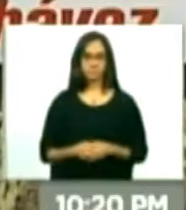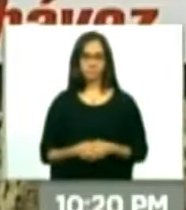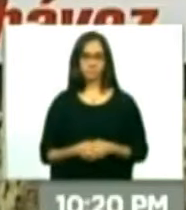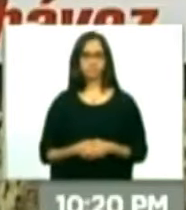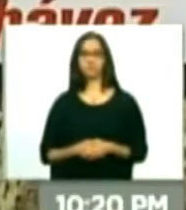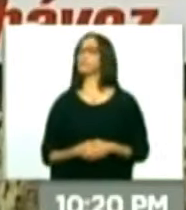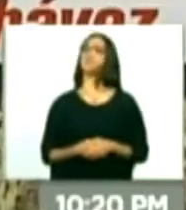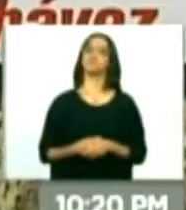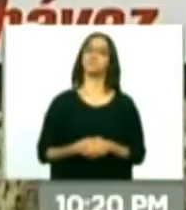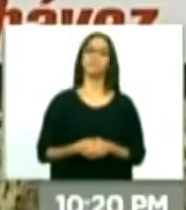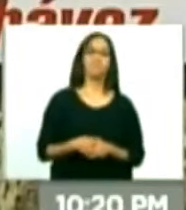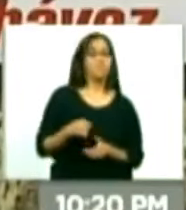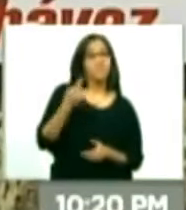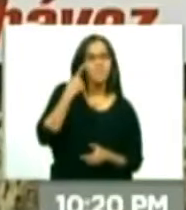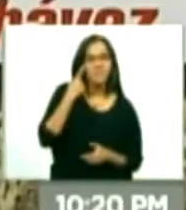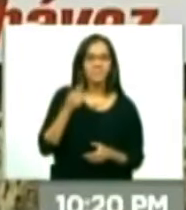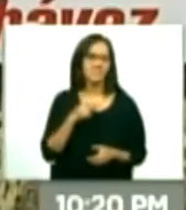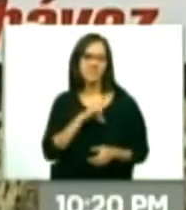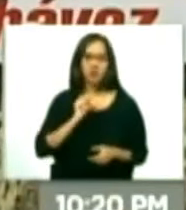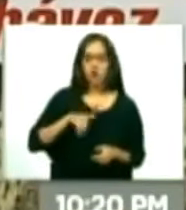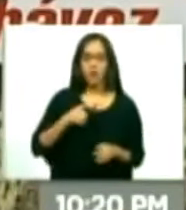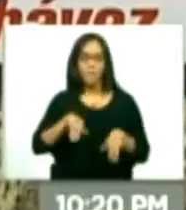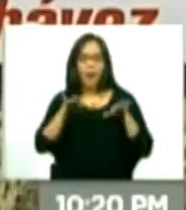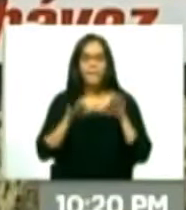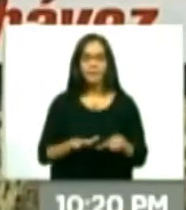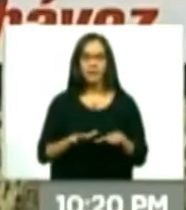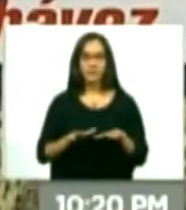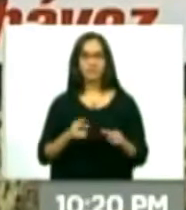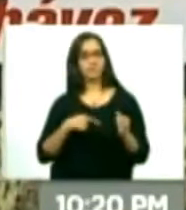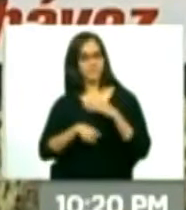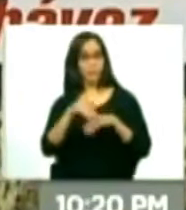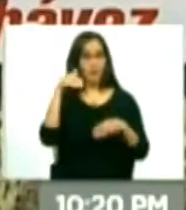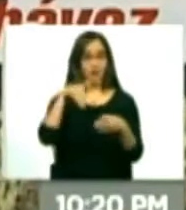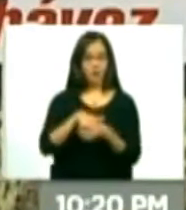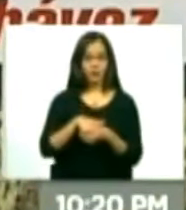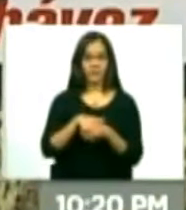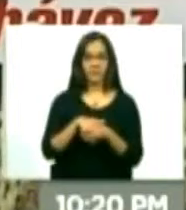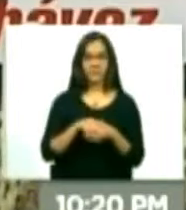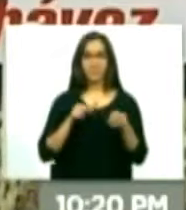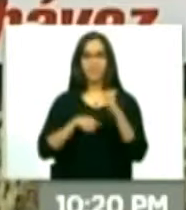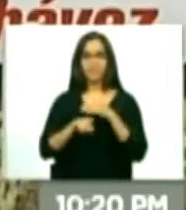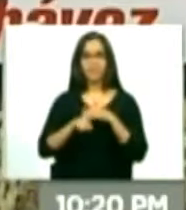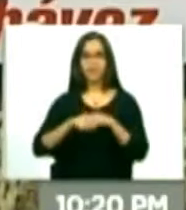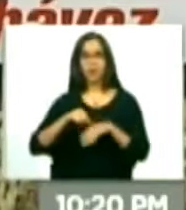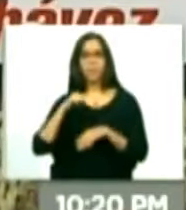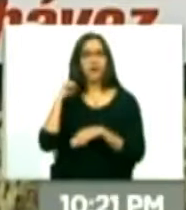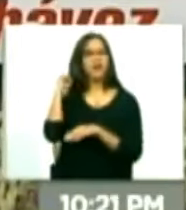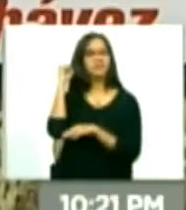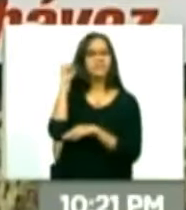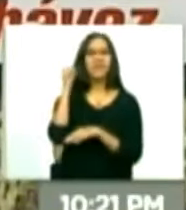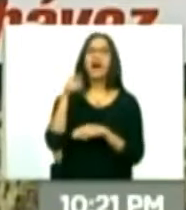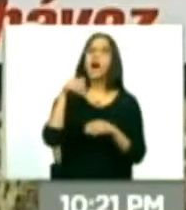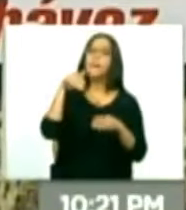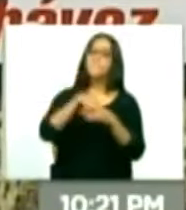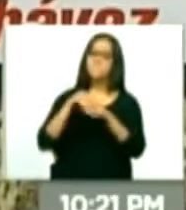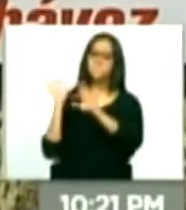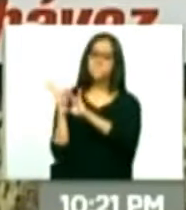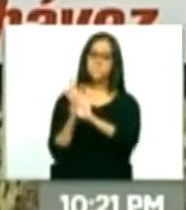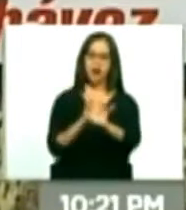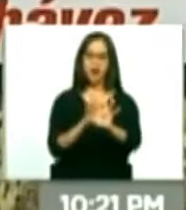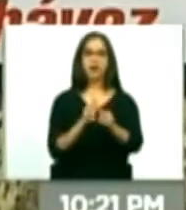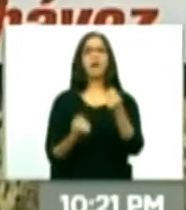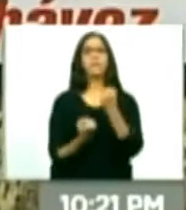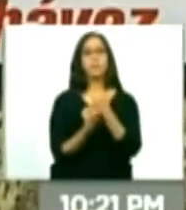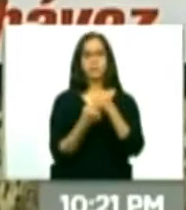Oíste, Diego Arria, no nos vamos a parar, vamos a votar y vamos a salir a votar en Cambote para apoyar la